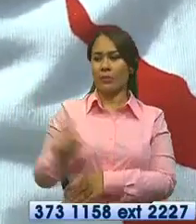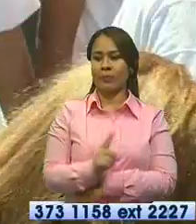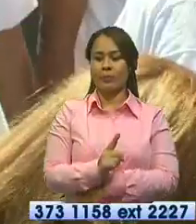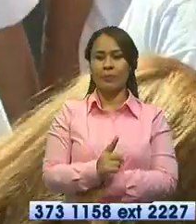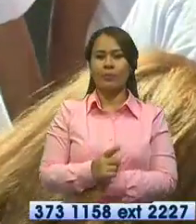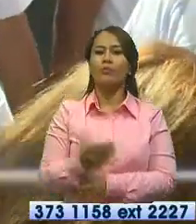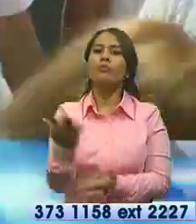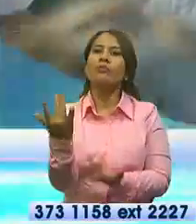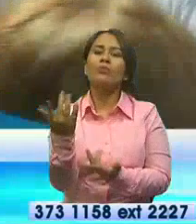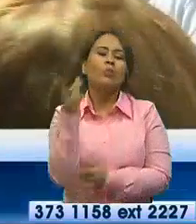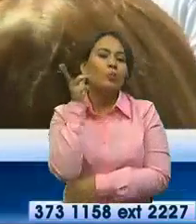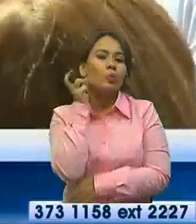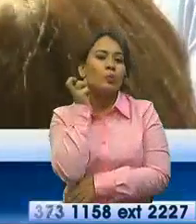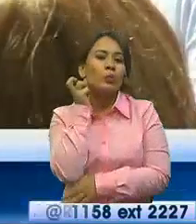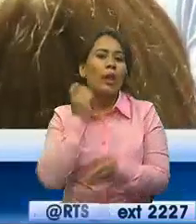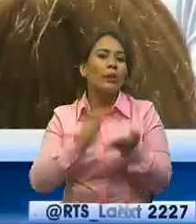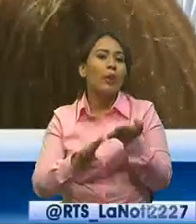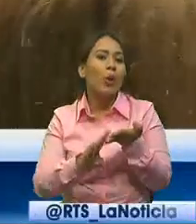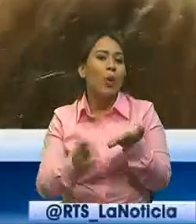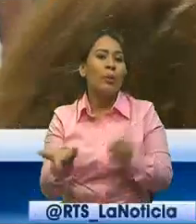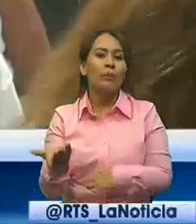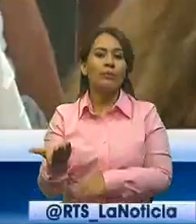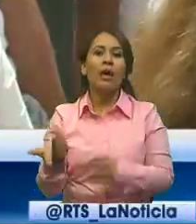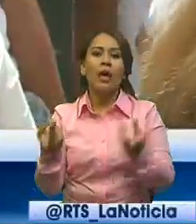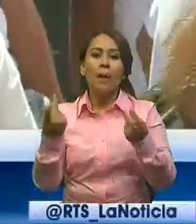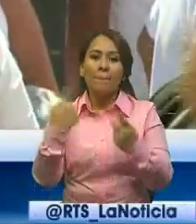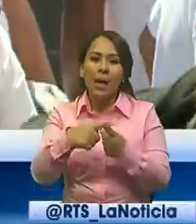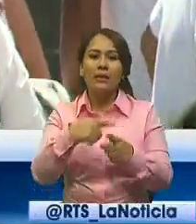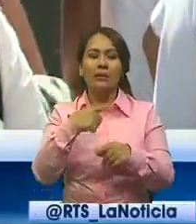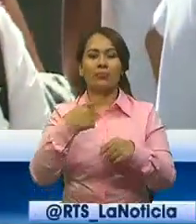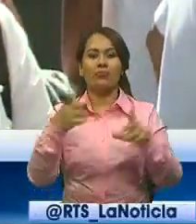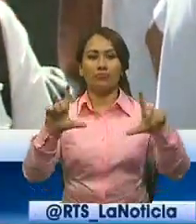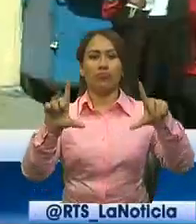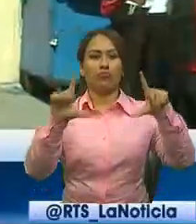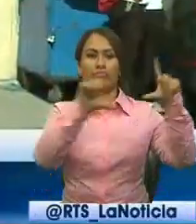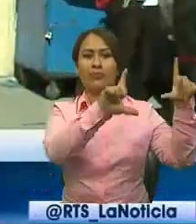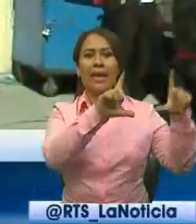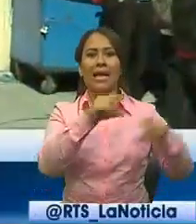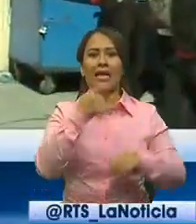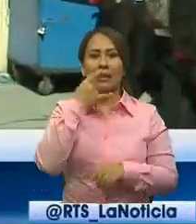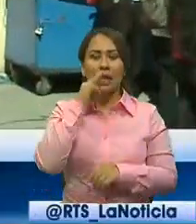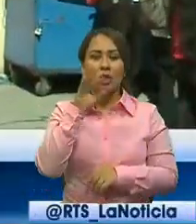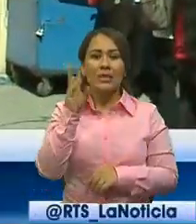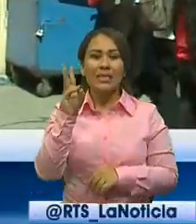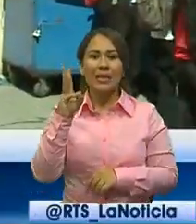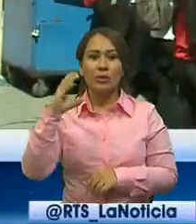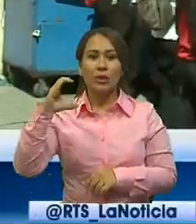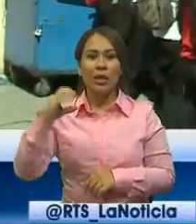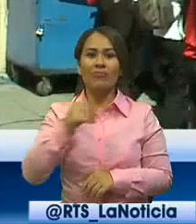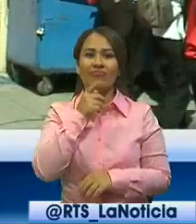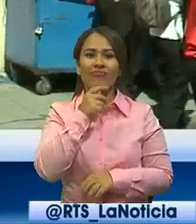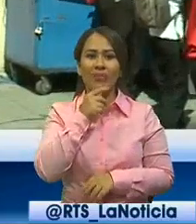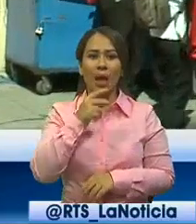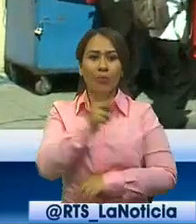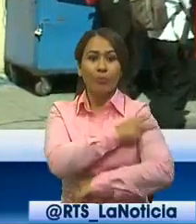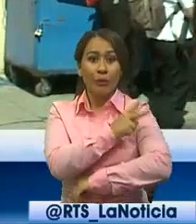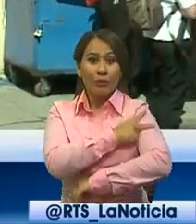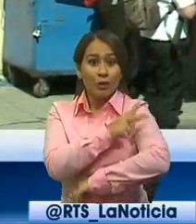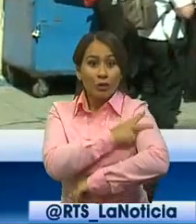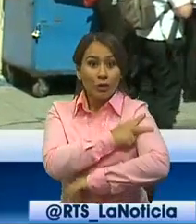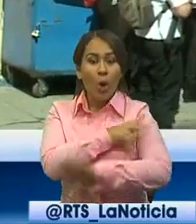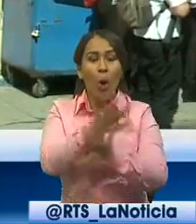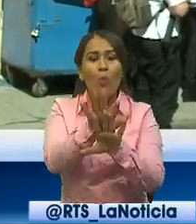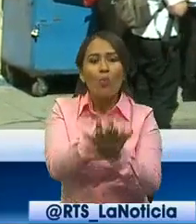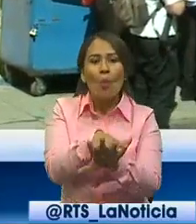las disculpas públicas y el develamiento de una placa en memoria de los niños del sexto C, pequeños que habrían sido abusados sexual, física